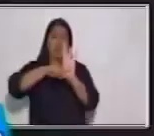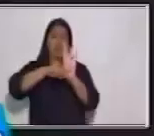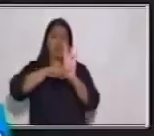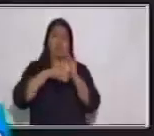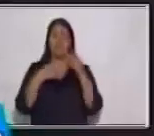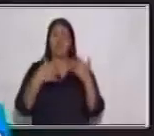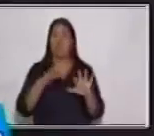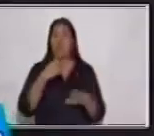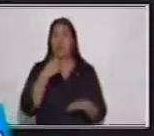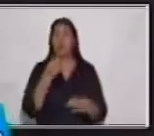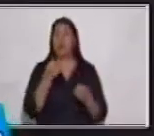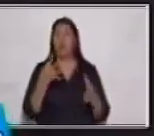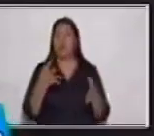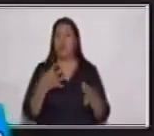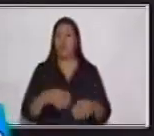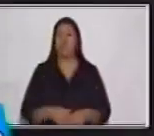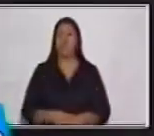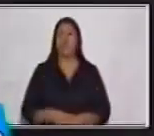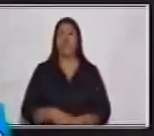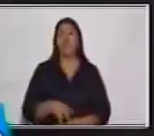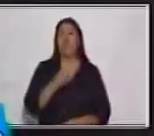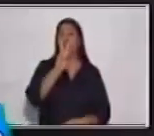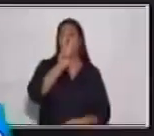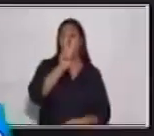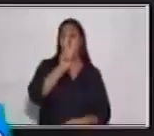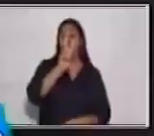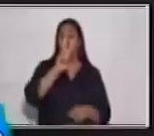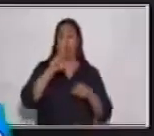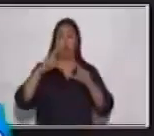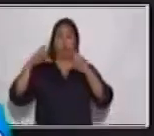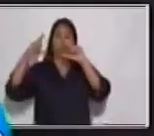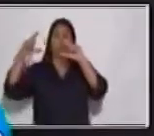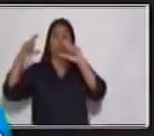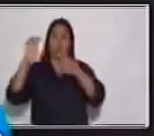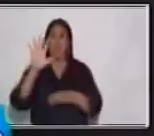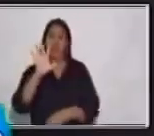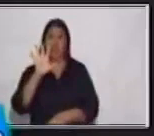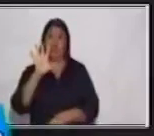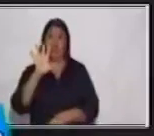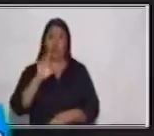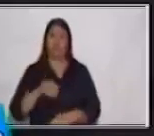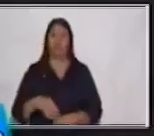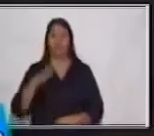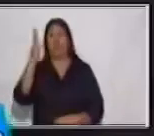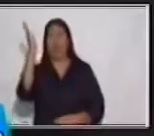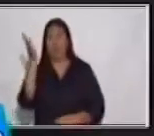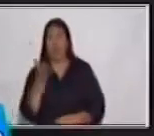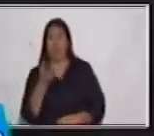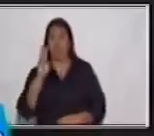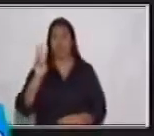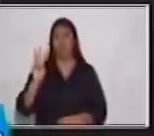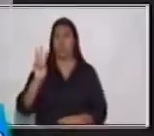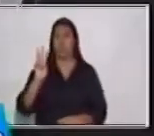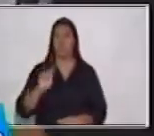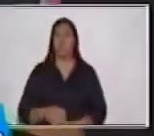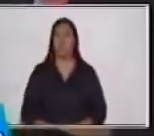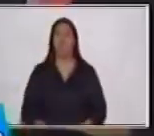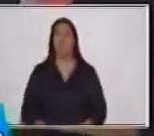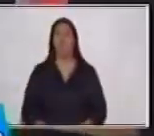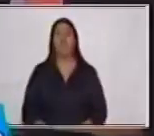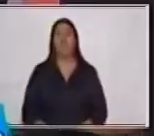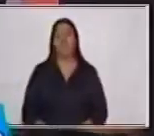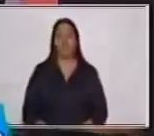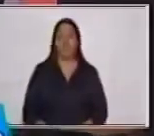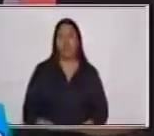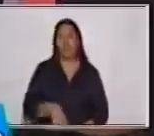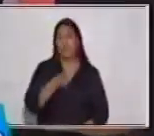razón, 2 por 5 dividido 3. El